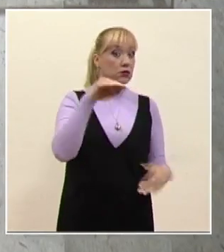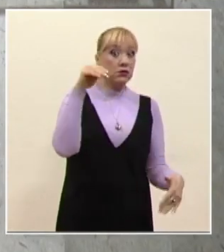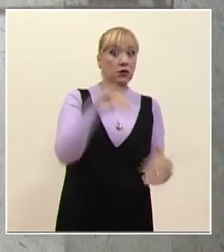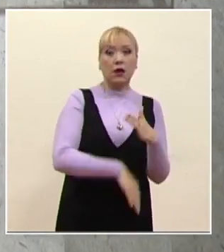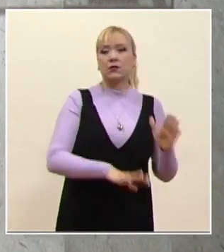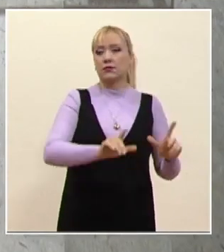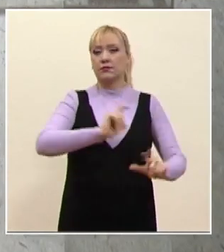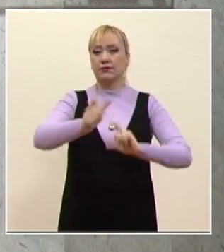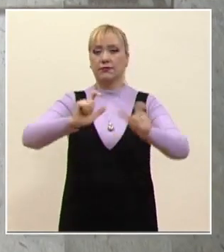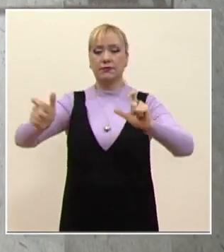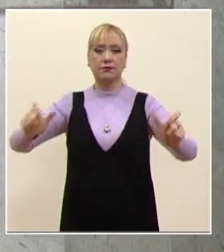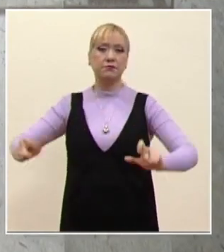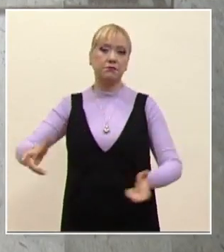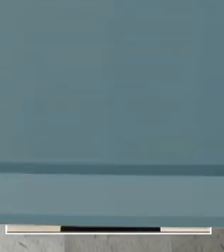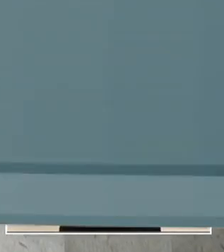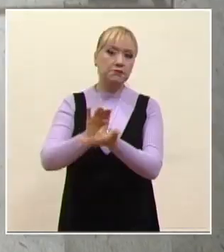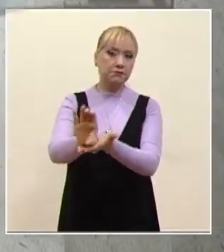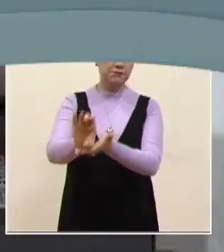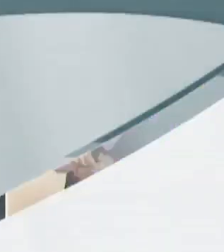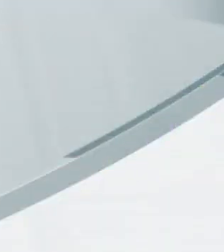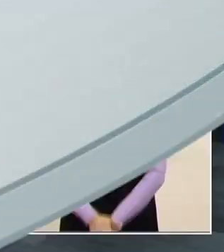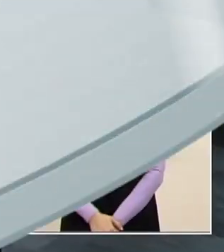generar utilidades.